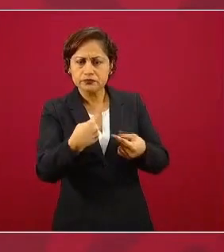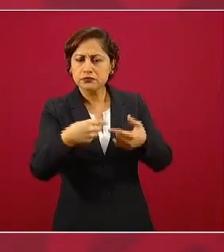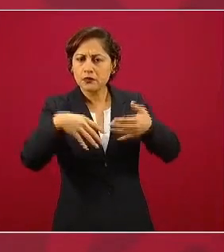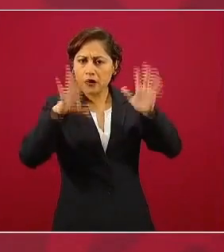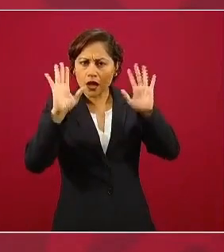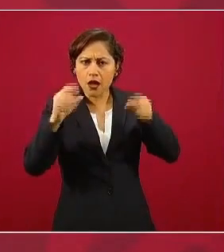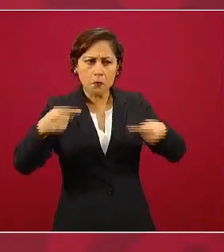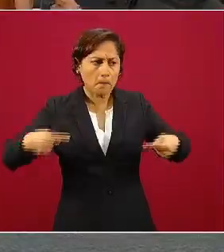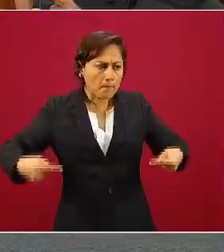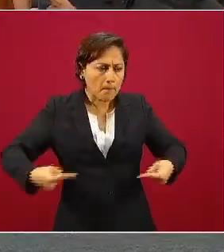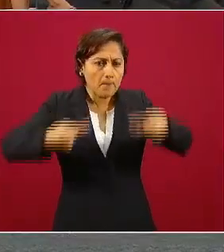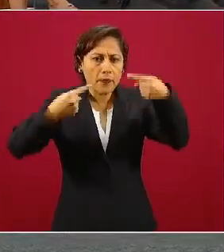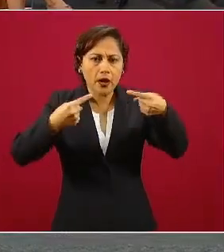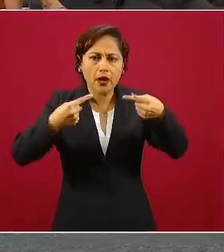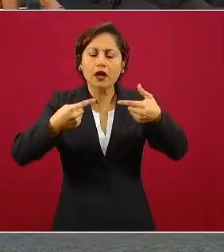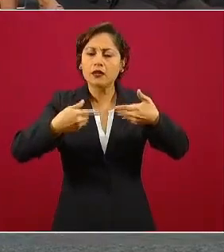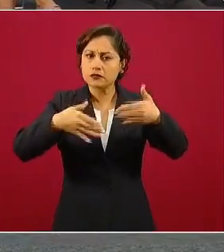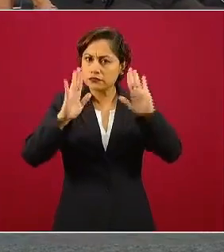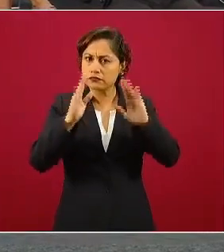y estar en contra